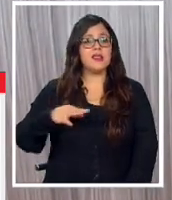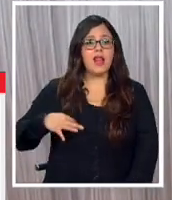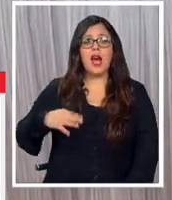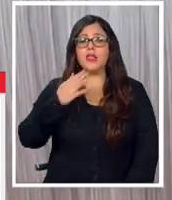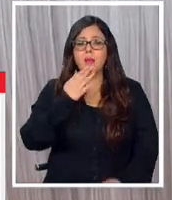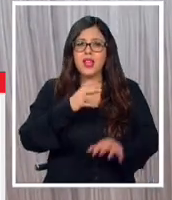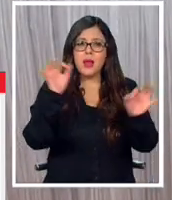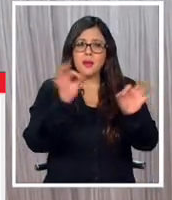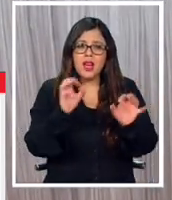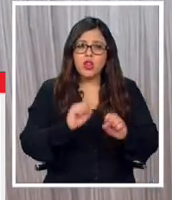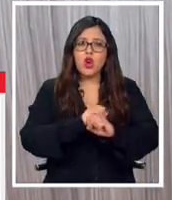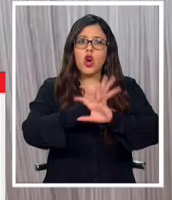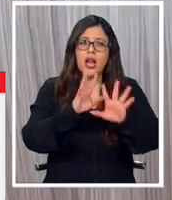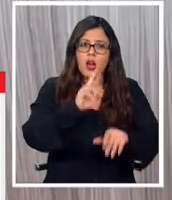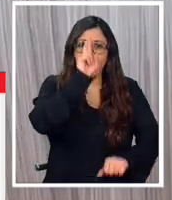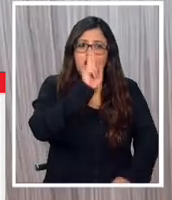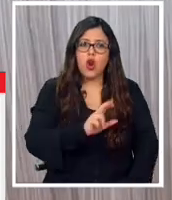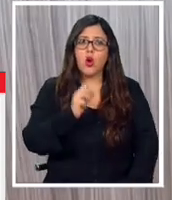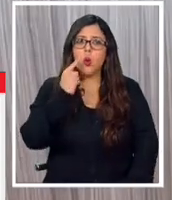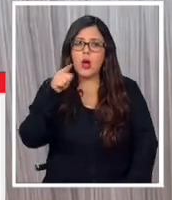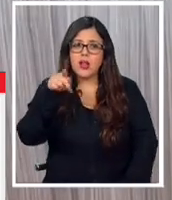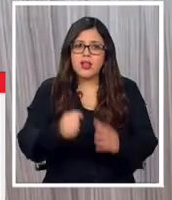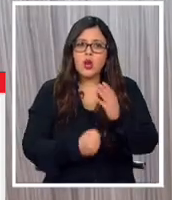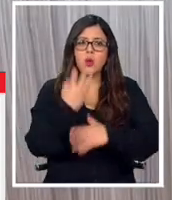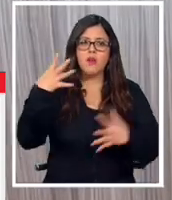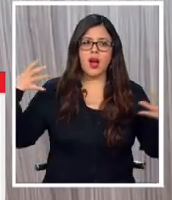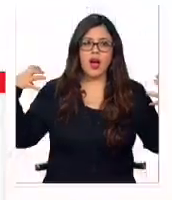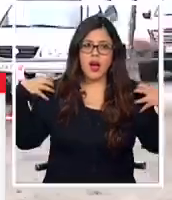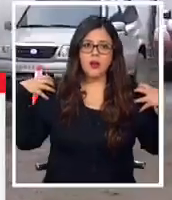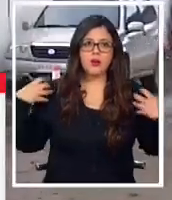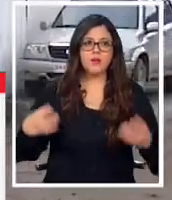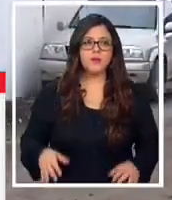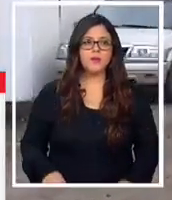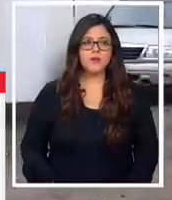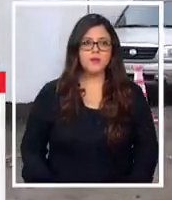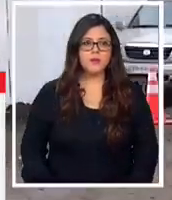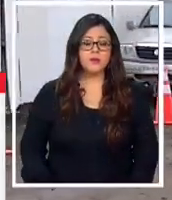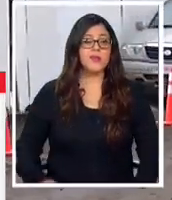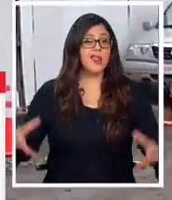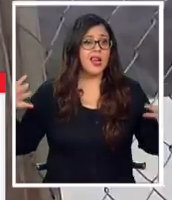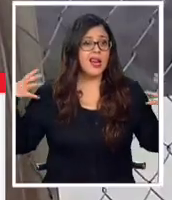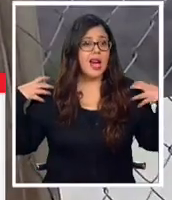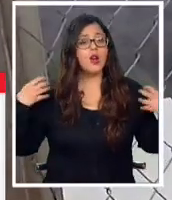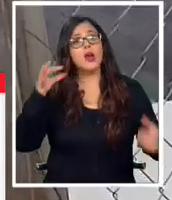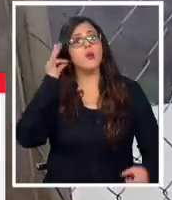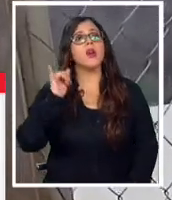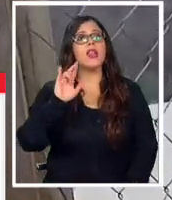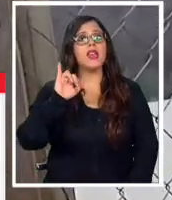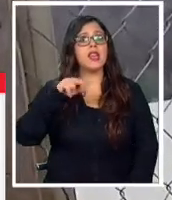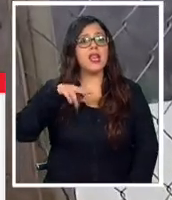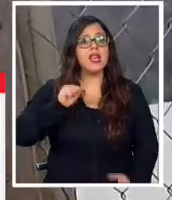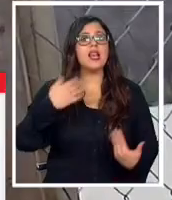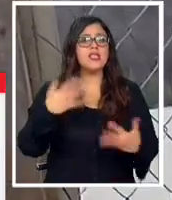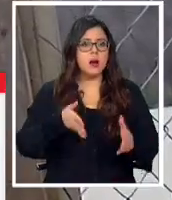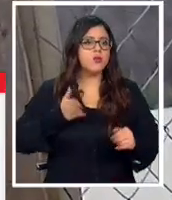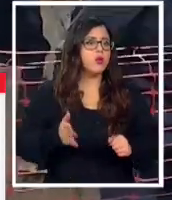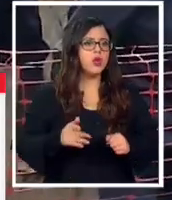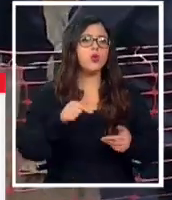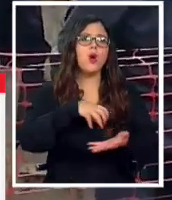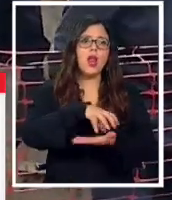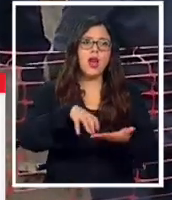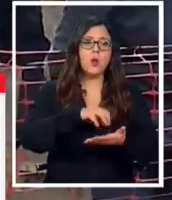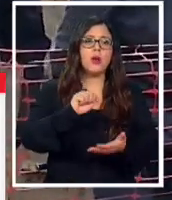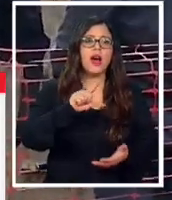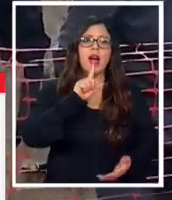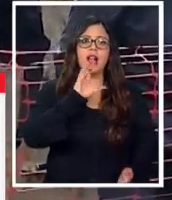cuál va a ser el rol finalmente de este nuevo cargo resignificado funciones que harina karma no siguió ejerciendo durante esta jornada en la comuna de